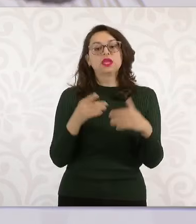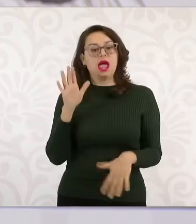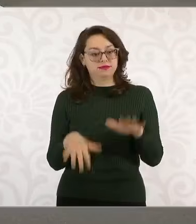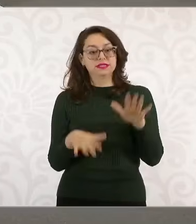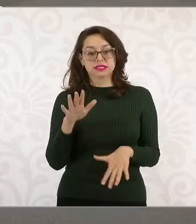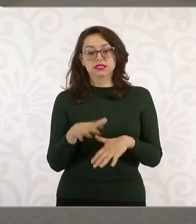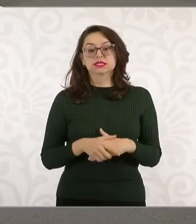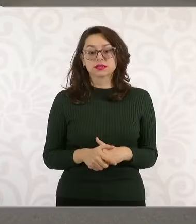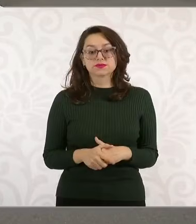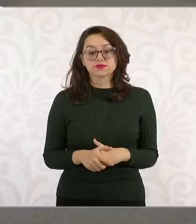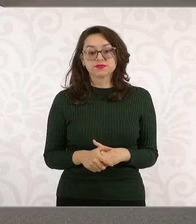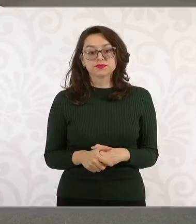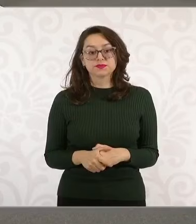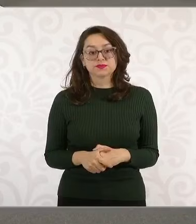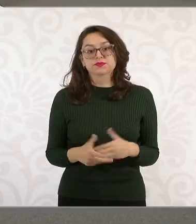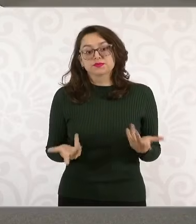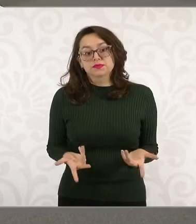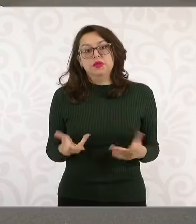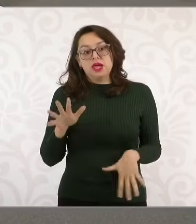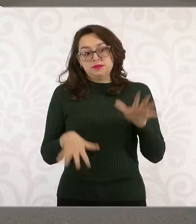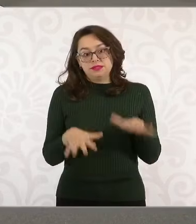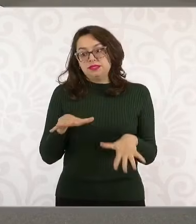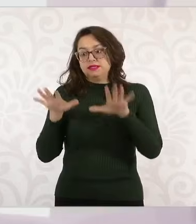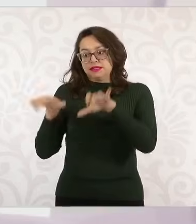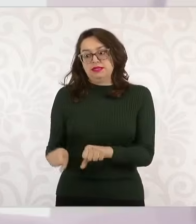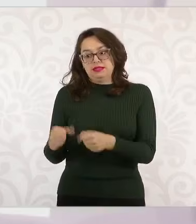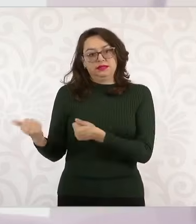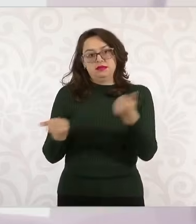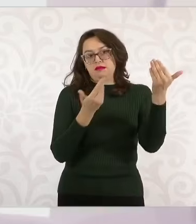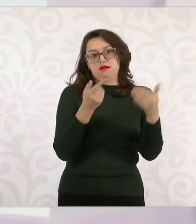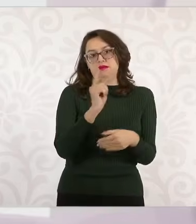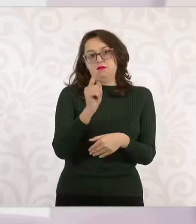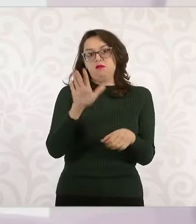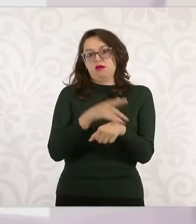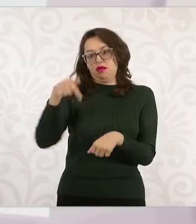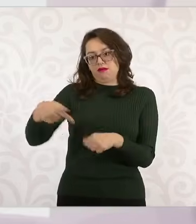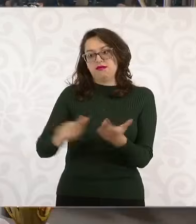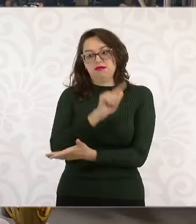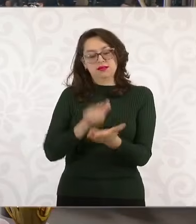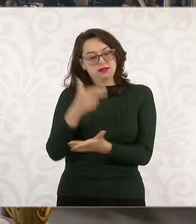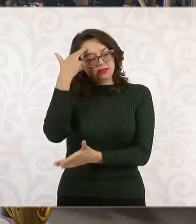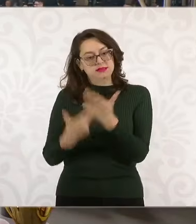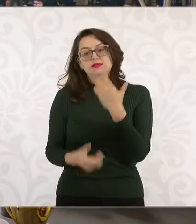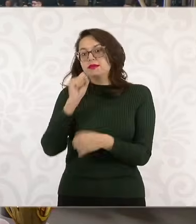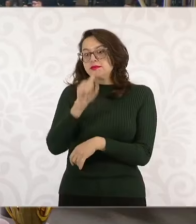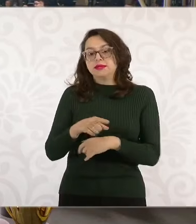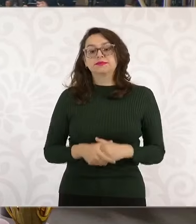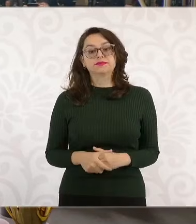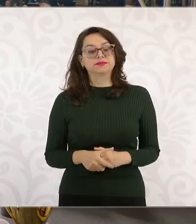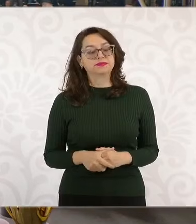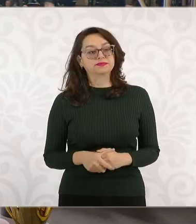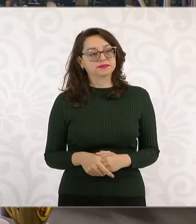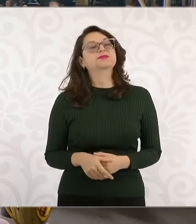pues obviamente también son del interés de México porque generan violencia en nuestro país. Correcto. Hablando